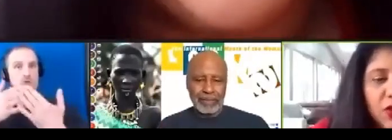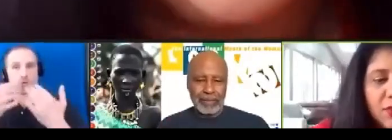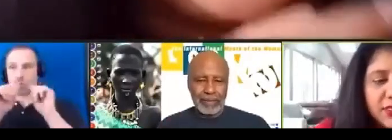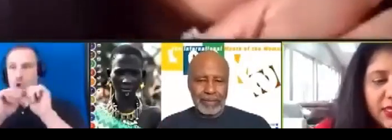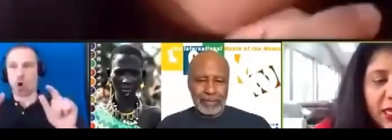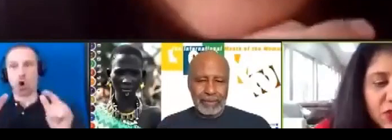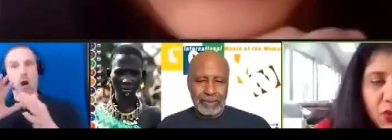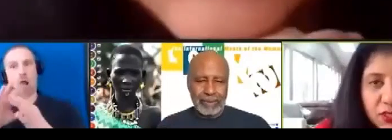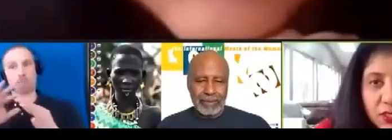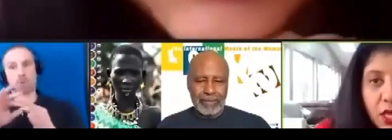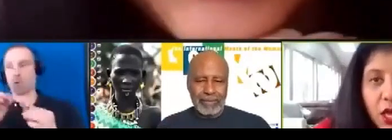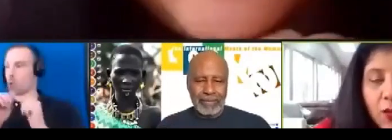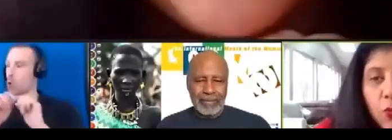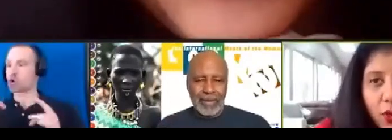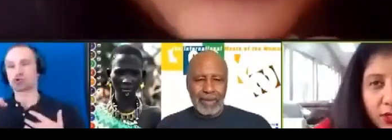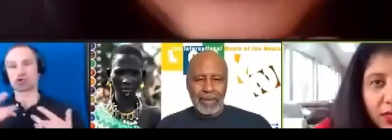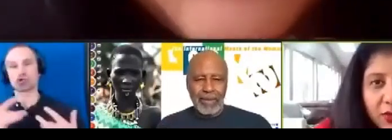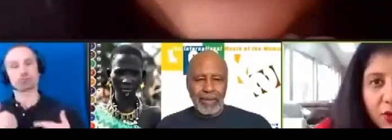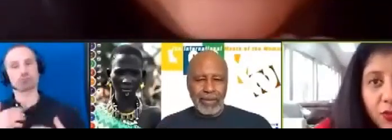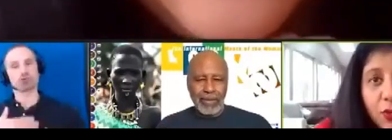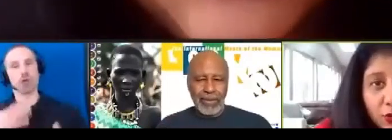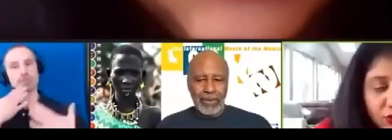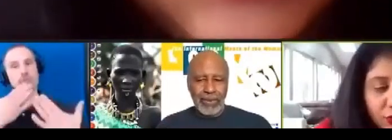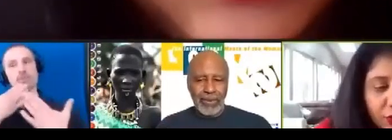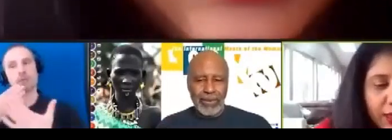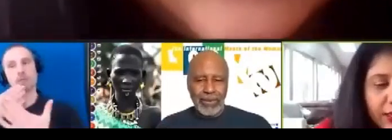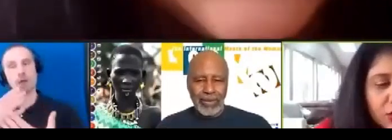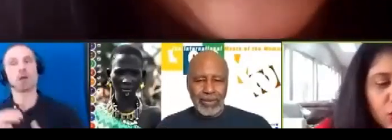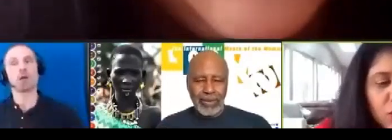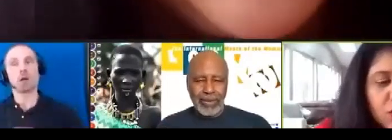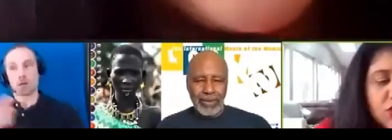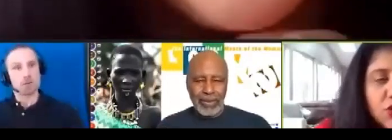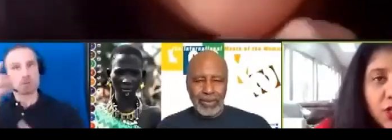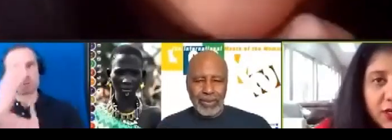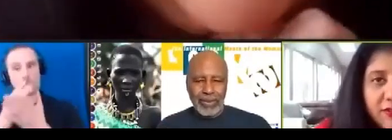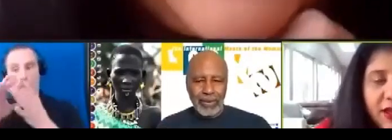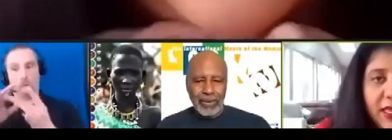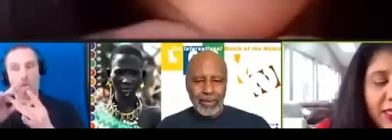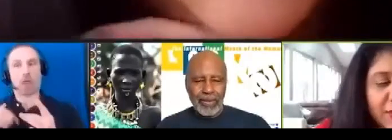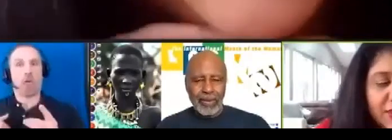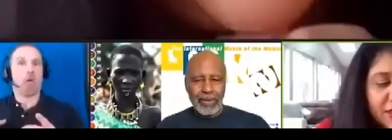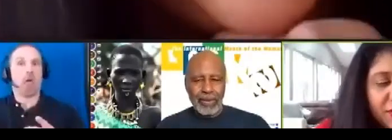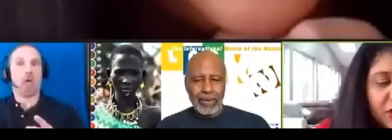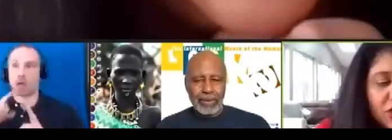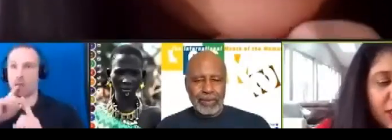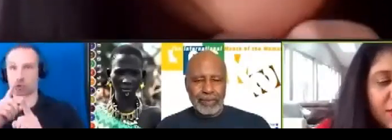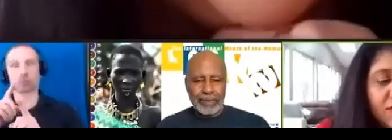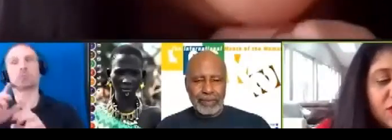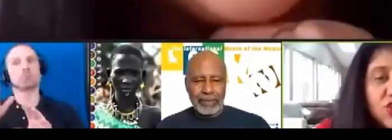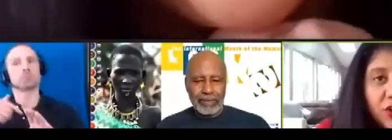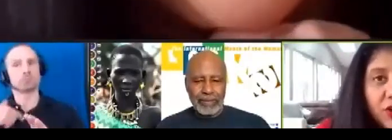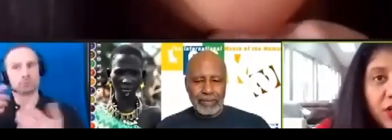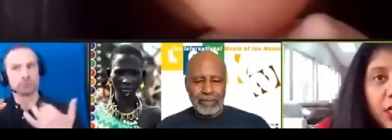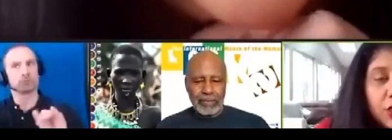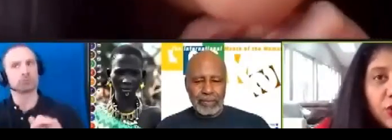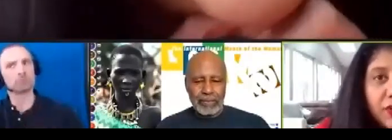comentarios y preocupaciones hubo algunos comentarios que nos llegaron y queremos dejarles saber que lo escuchamos y